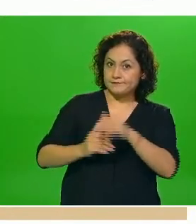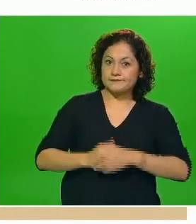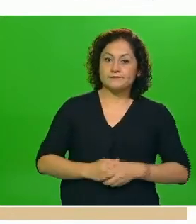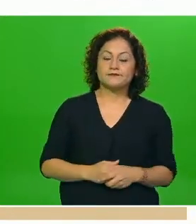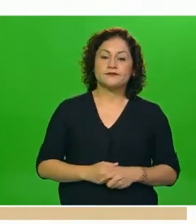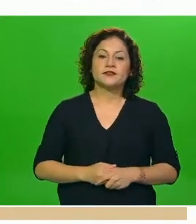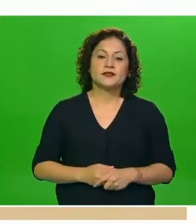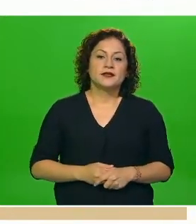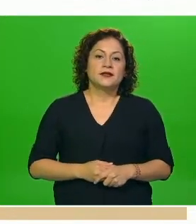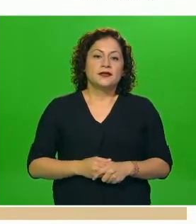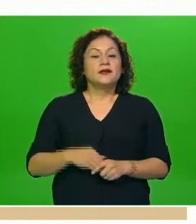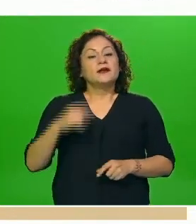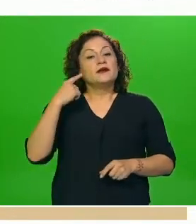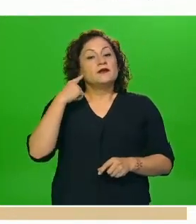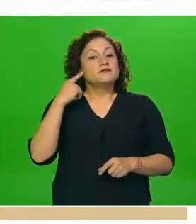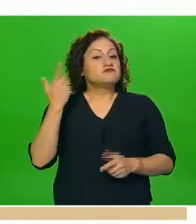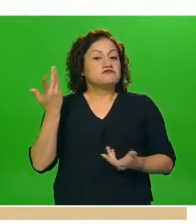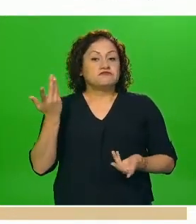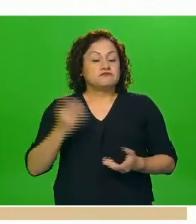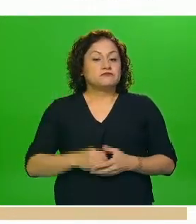no